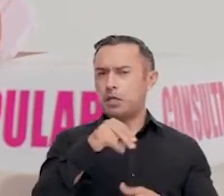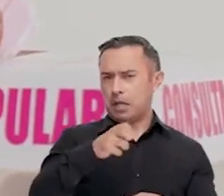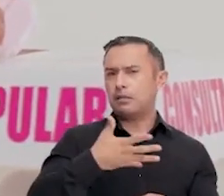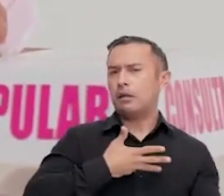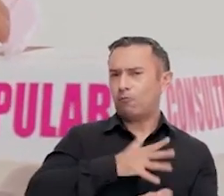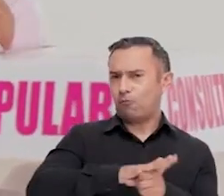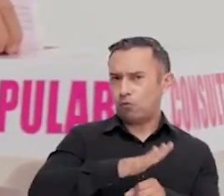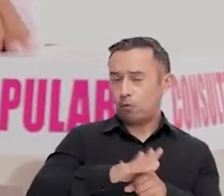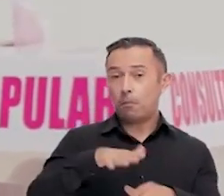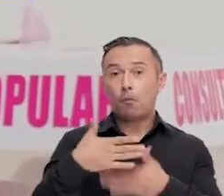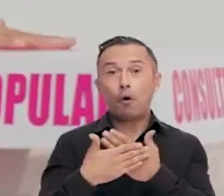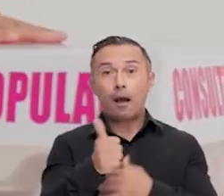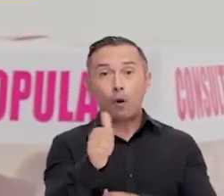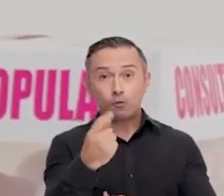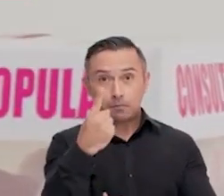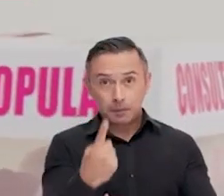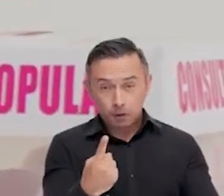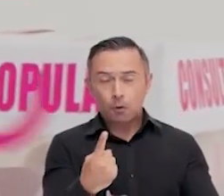únicamente